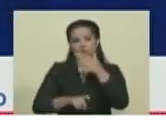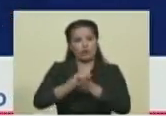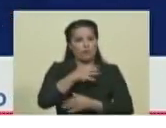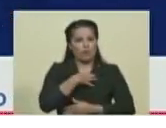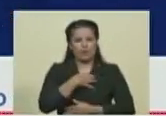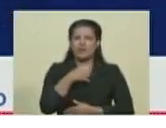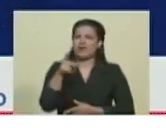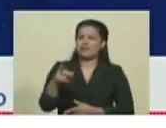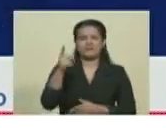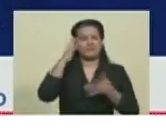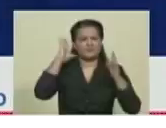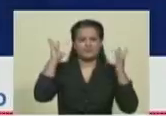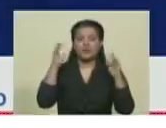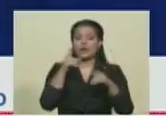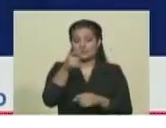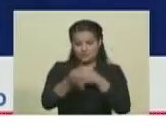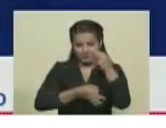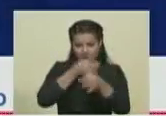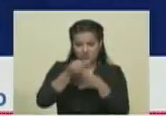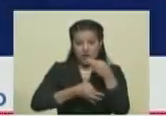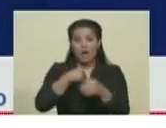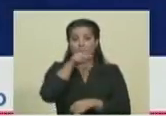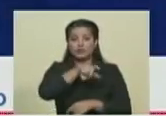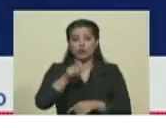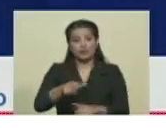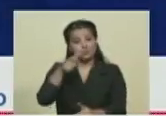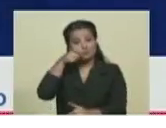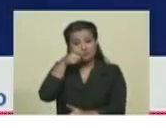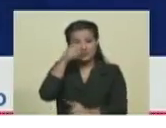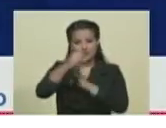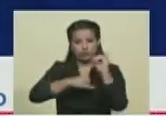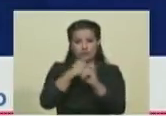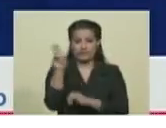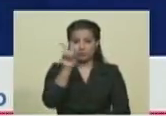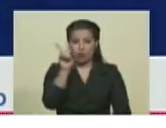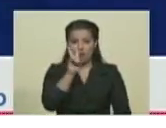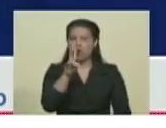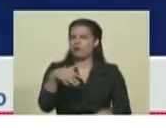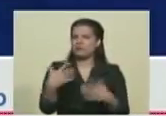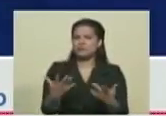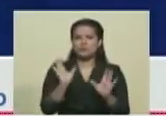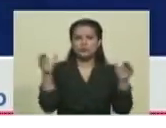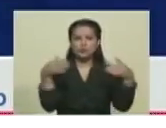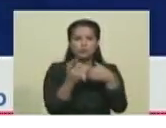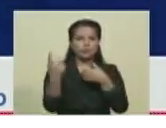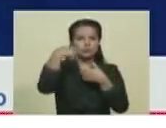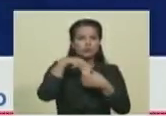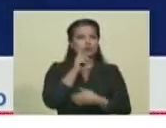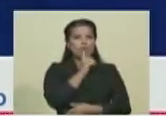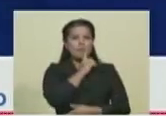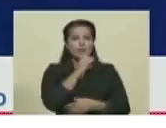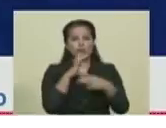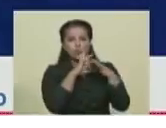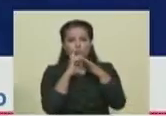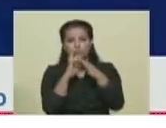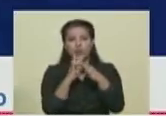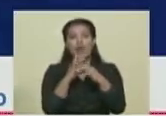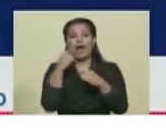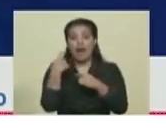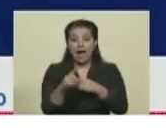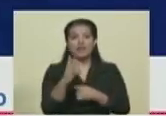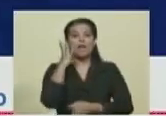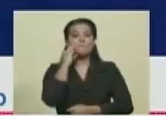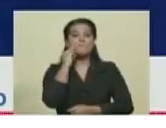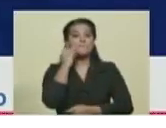Miren, los observadores internacionales de Venezuela forman parte de un organismo electoral que se llama Uniore, que agrupa a